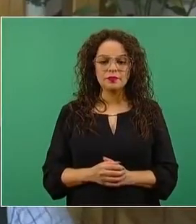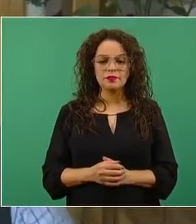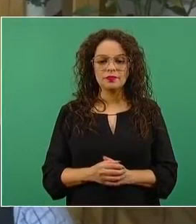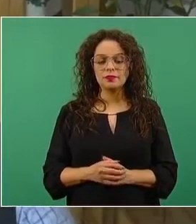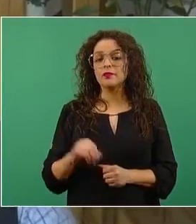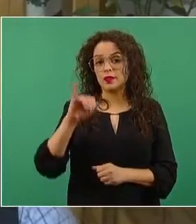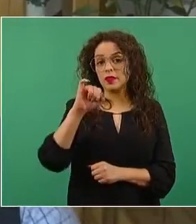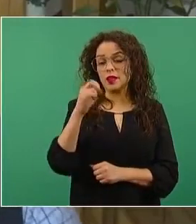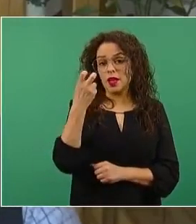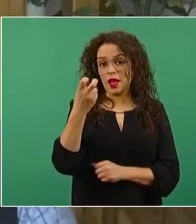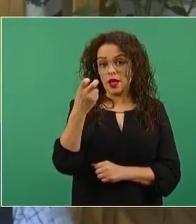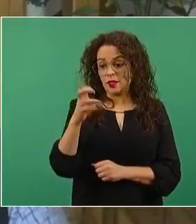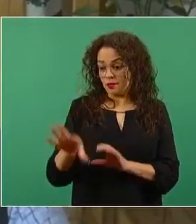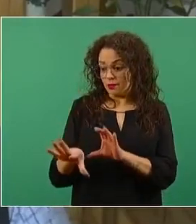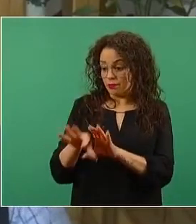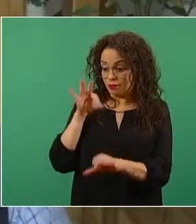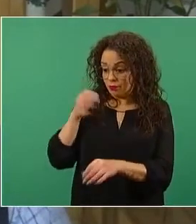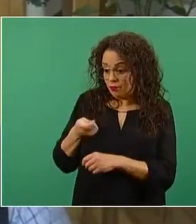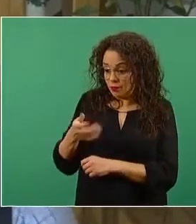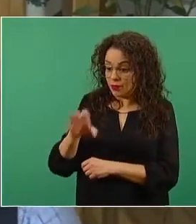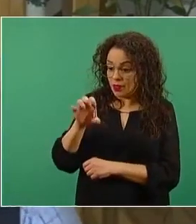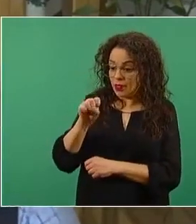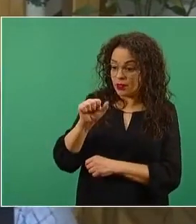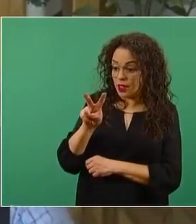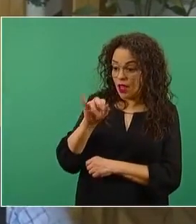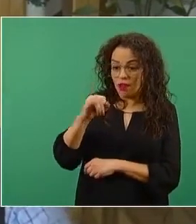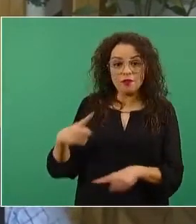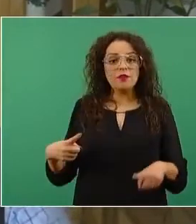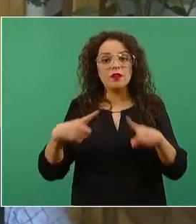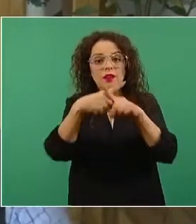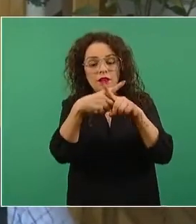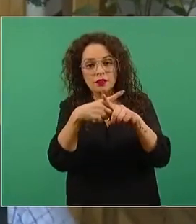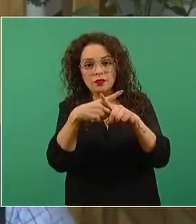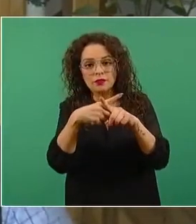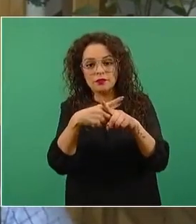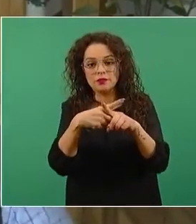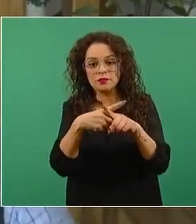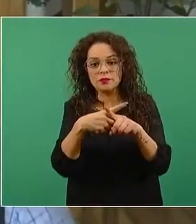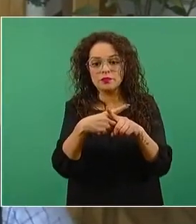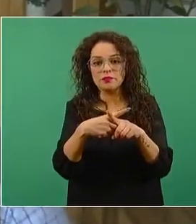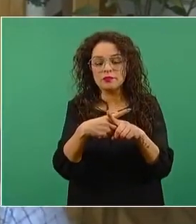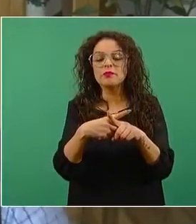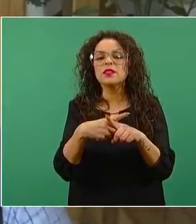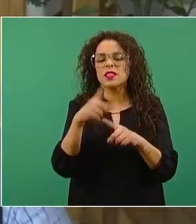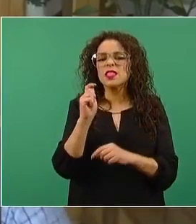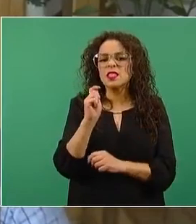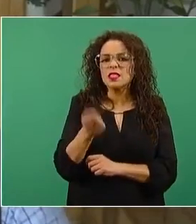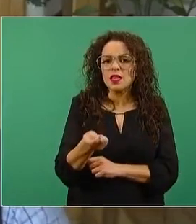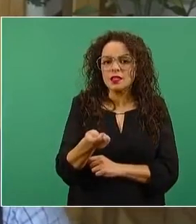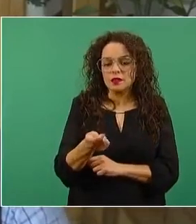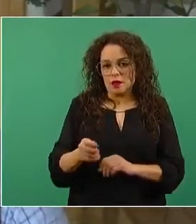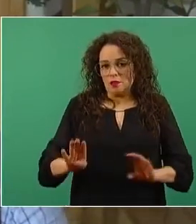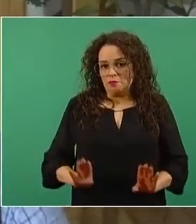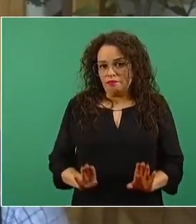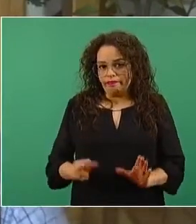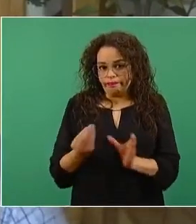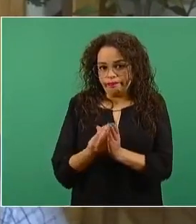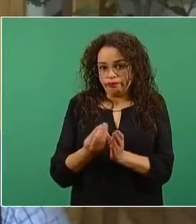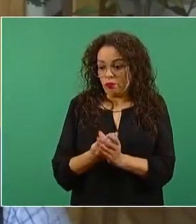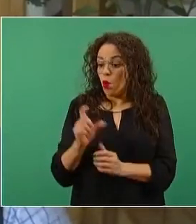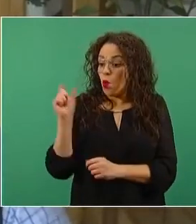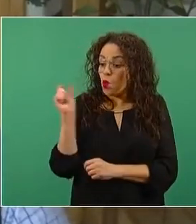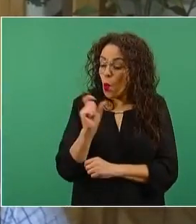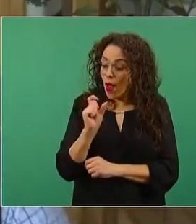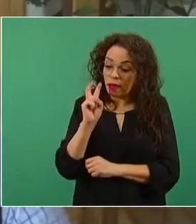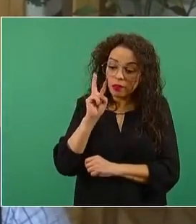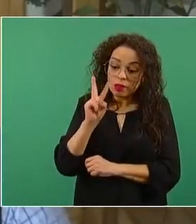Efectivamente, la clasificación de SAVI, como su nombre lo dice, evento supuestamente atribuible, es una clasificación de inicio, es